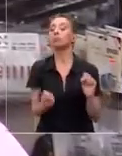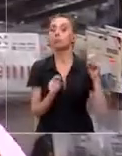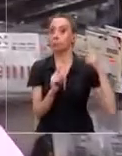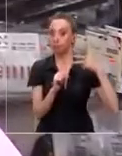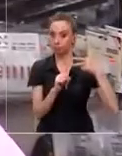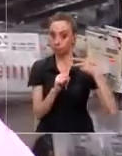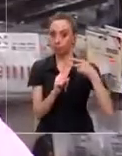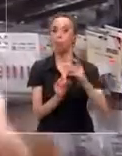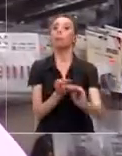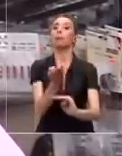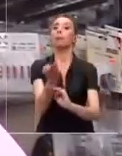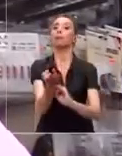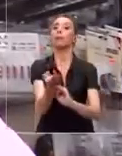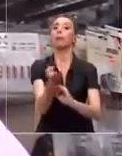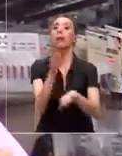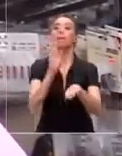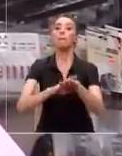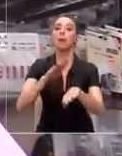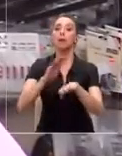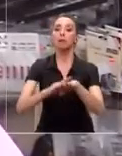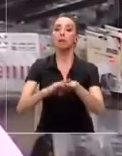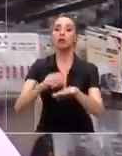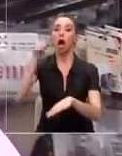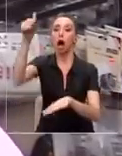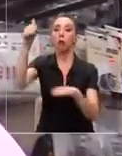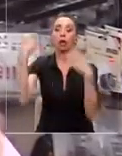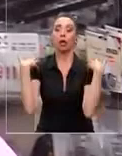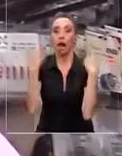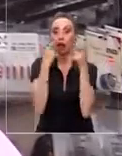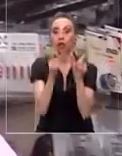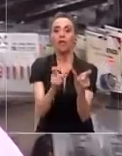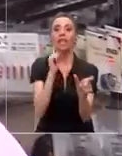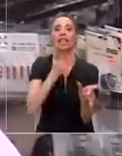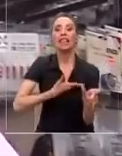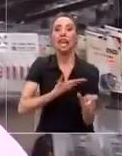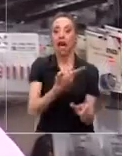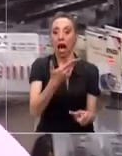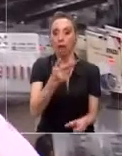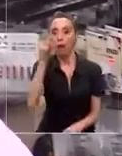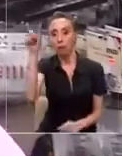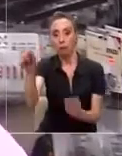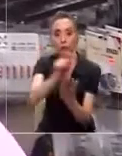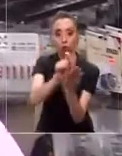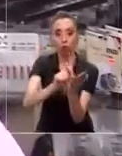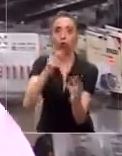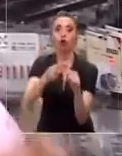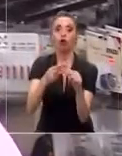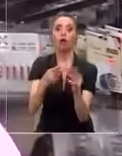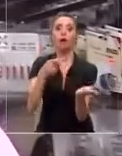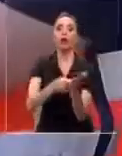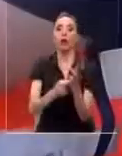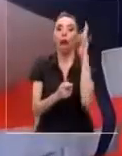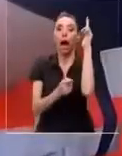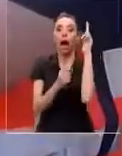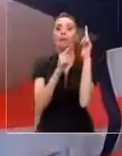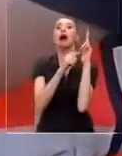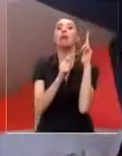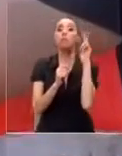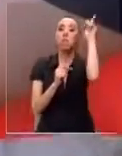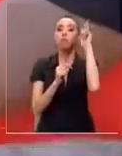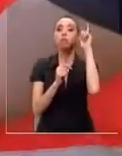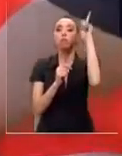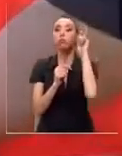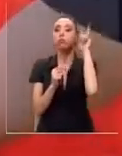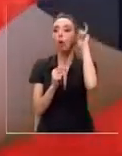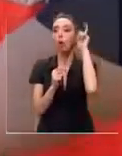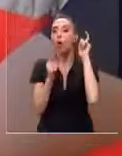es solicitar un permiso ante la autoridad fiscalizadora para que esta persona pueda comprar un arma de ruido. Poner el